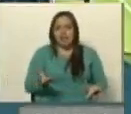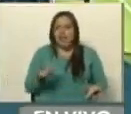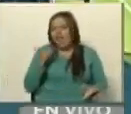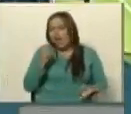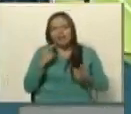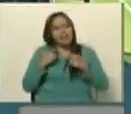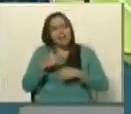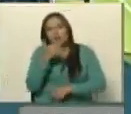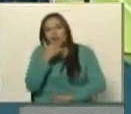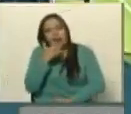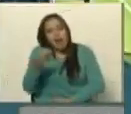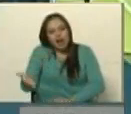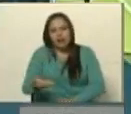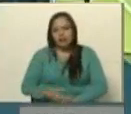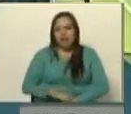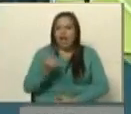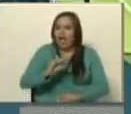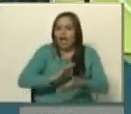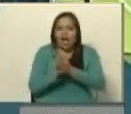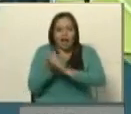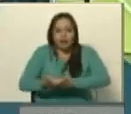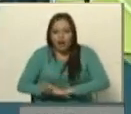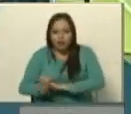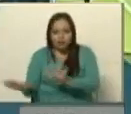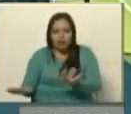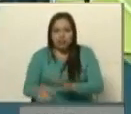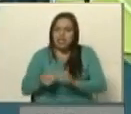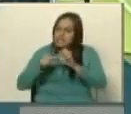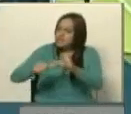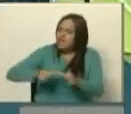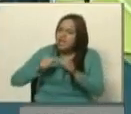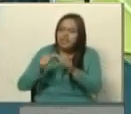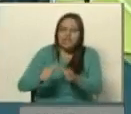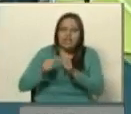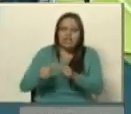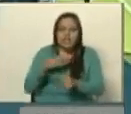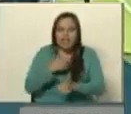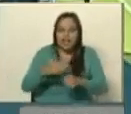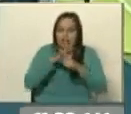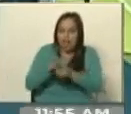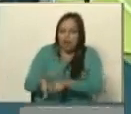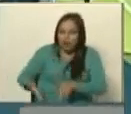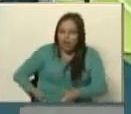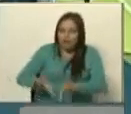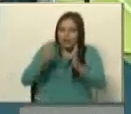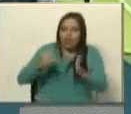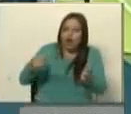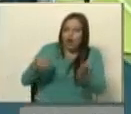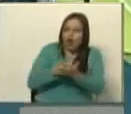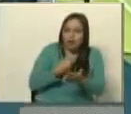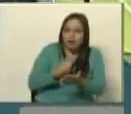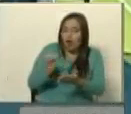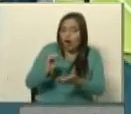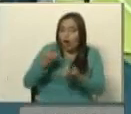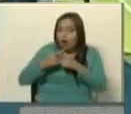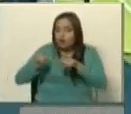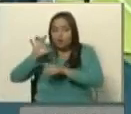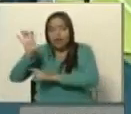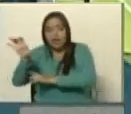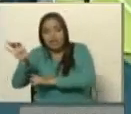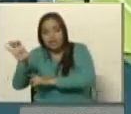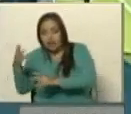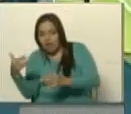fracasado, ha sido derrotado. Seguir intentando imponer una ruta desde el exterior